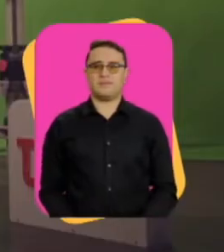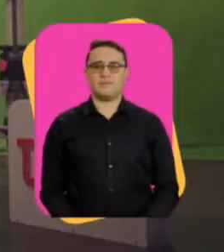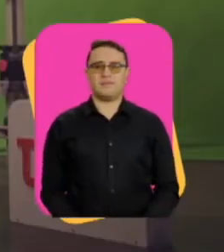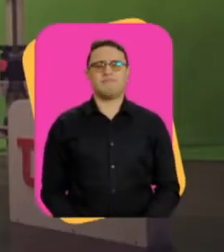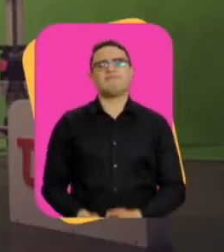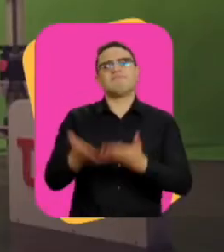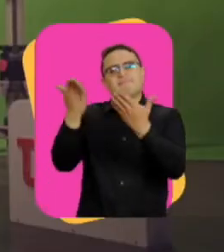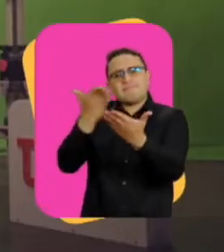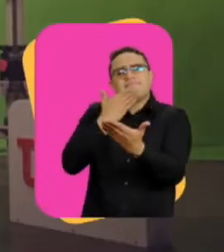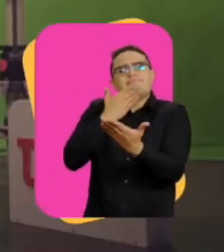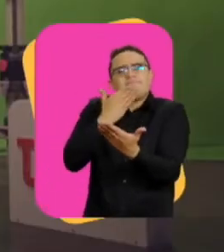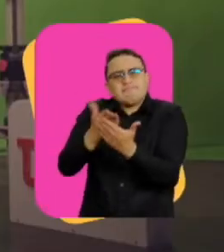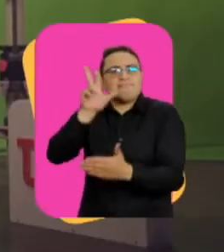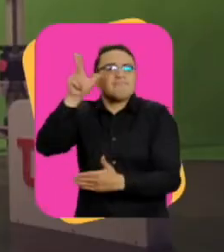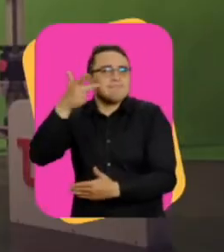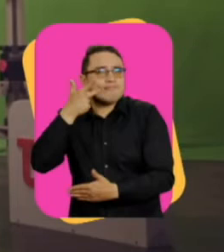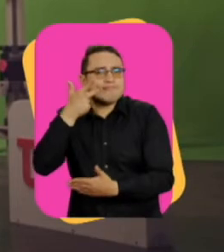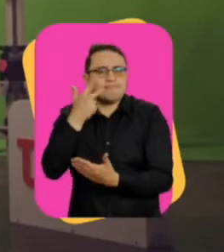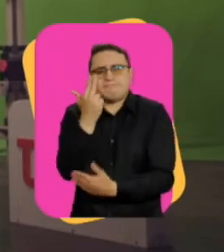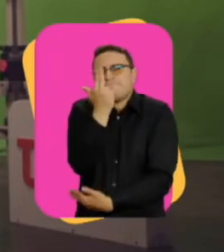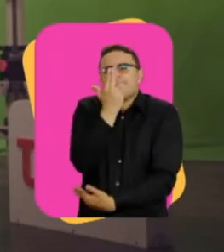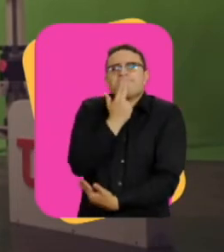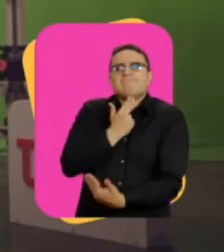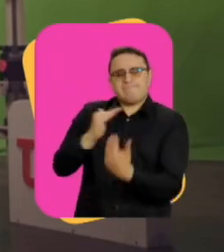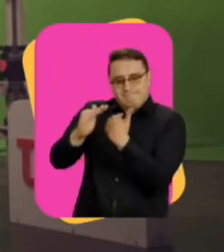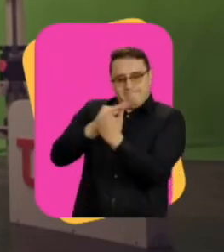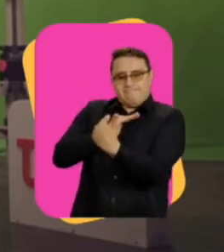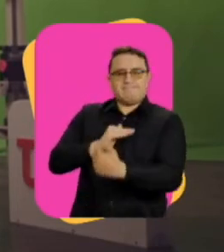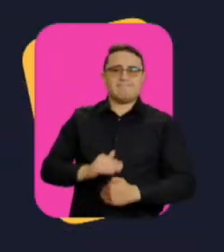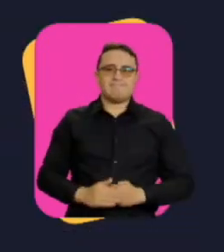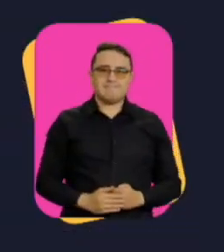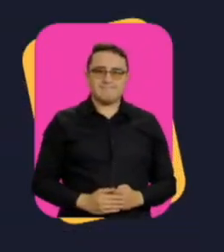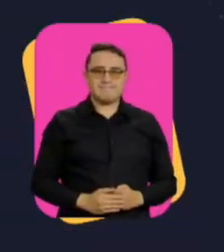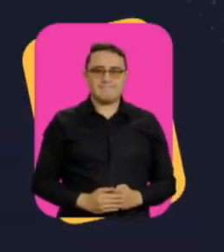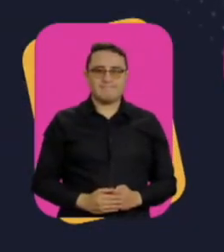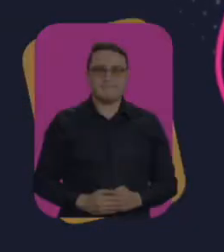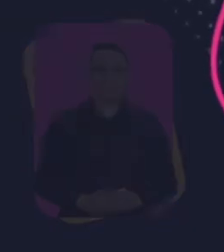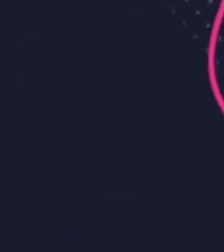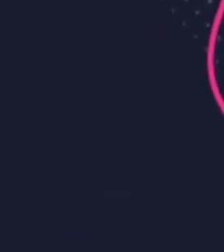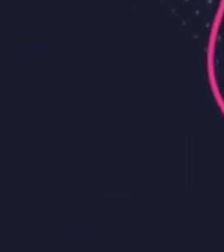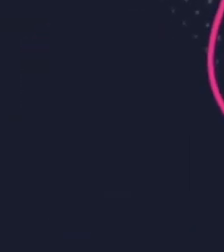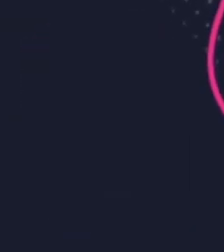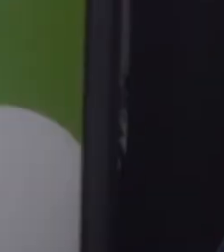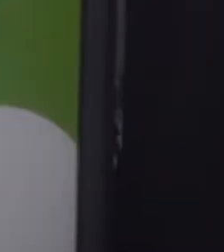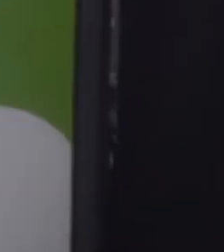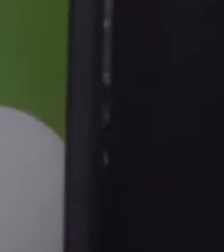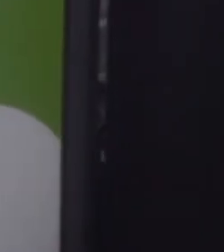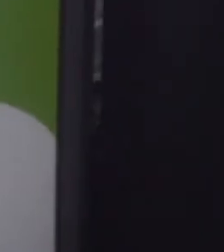No, a ti, Cristian, muchas gracias. Muy amable por esta invitación.